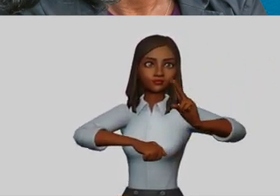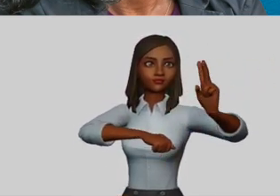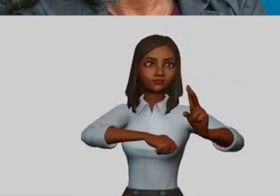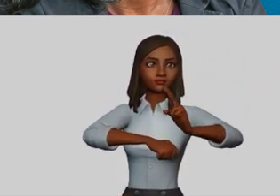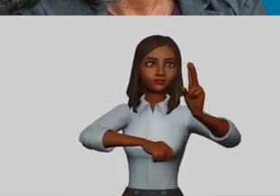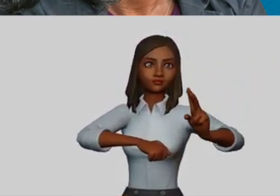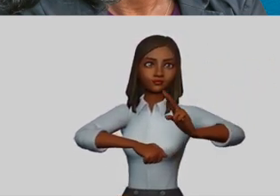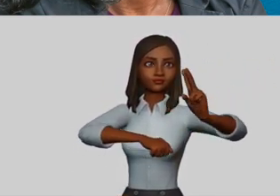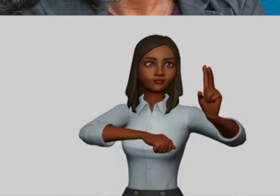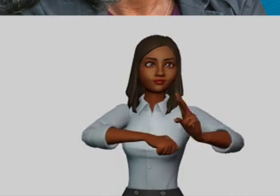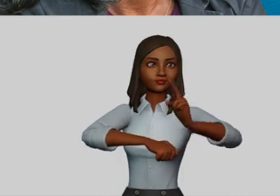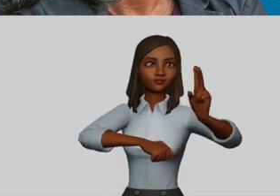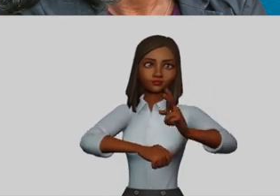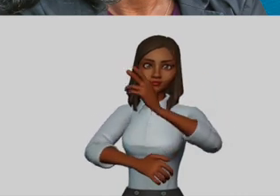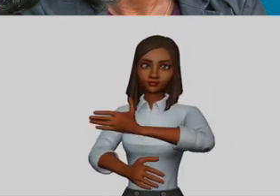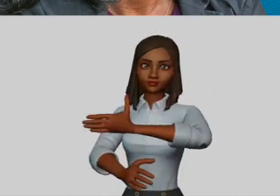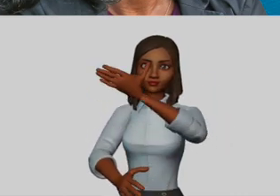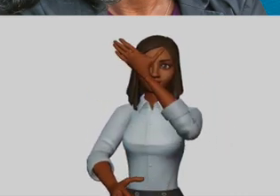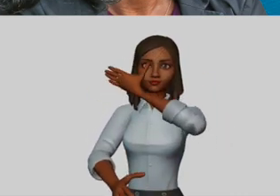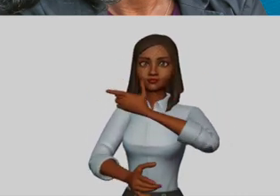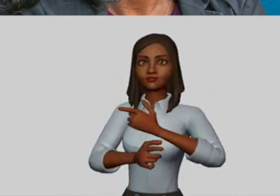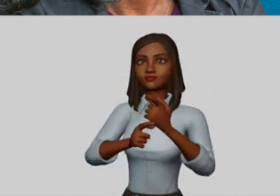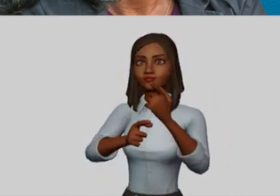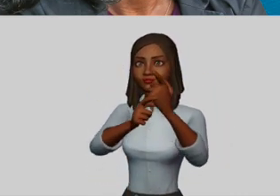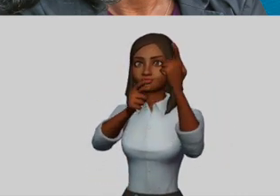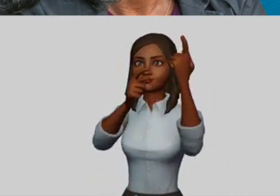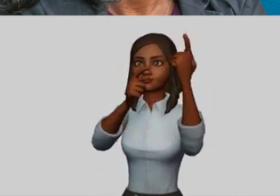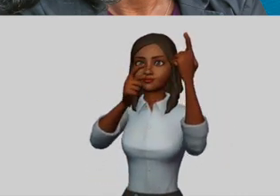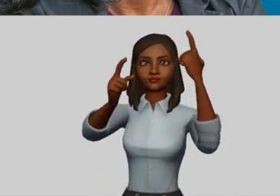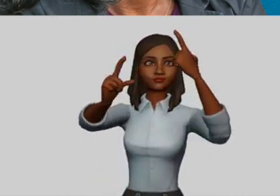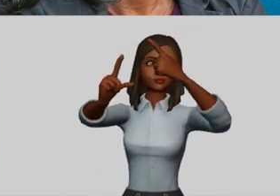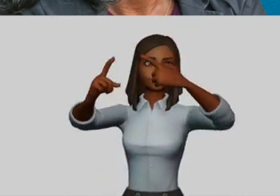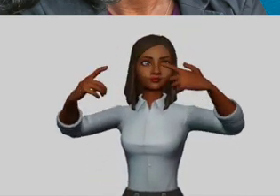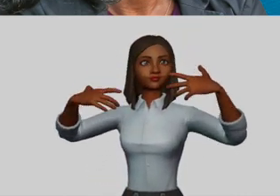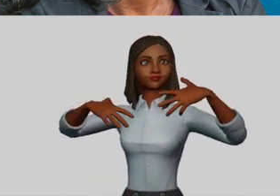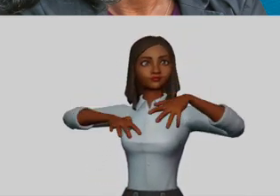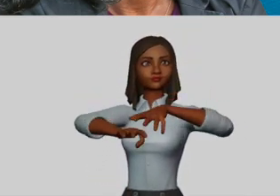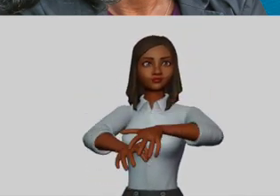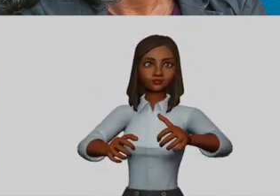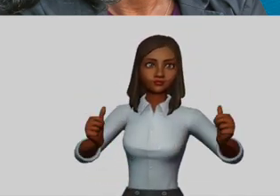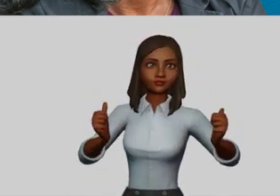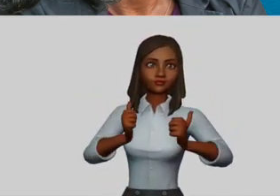situaciones reales. Uh-huh. ¿Cuánto tiempo tiene SignSpeak desde que nació?